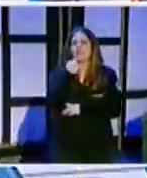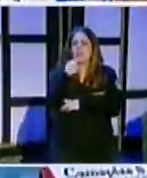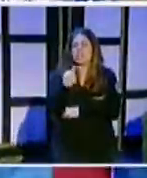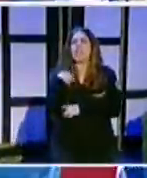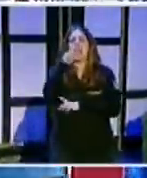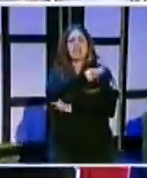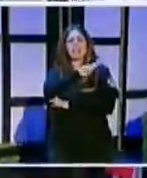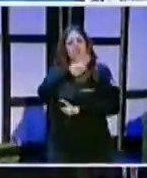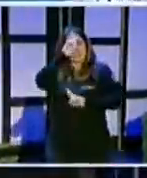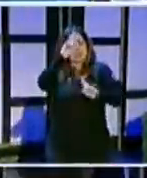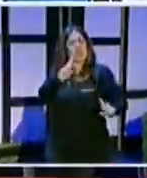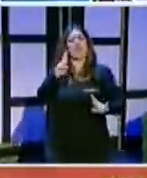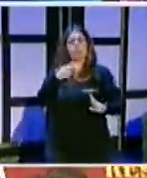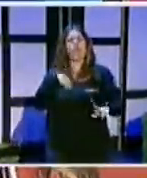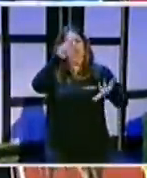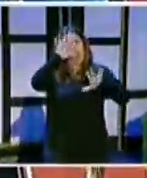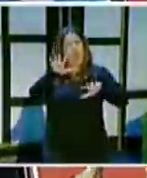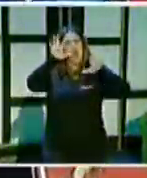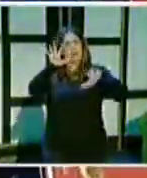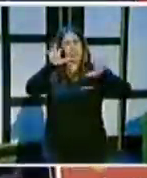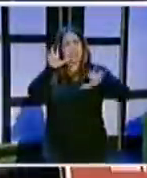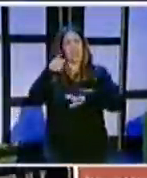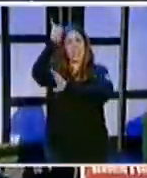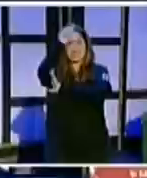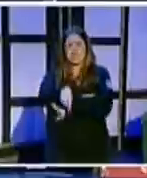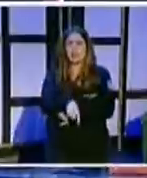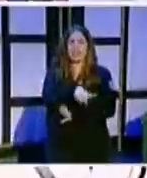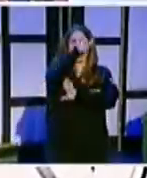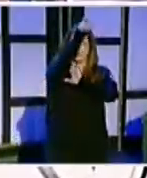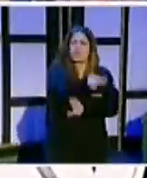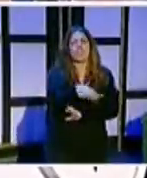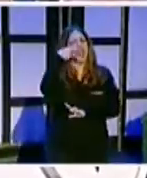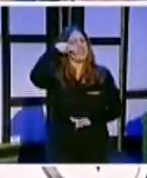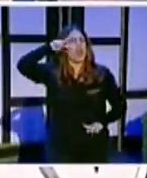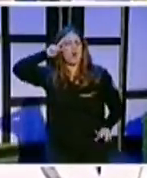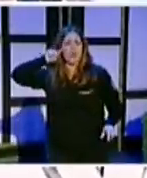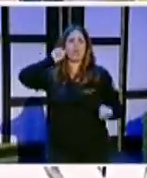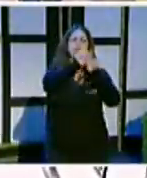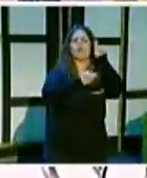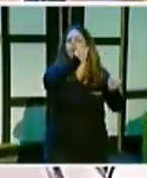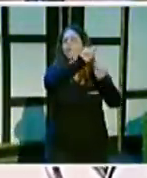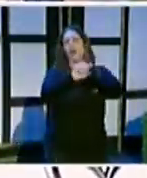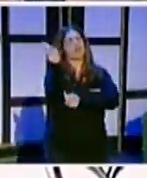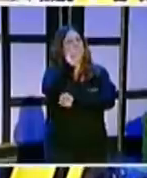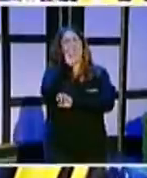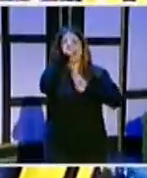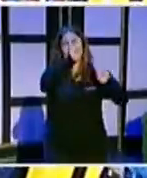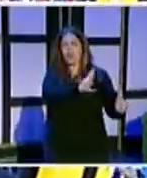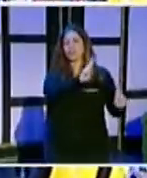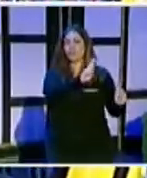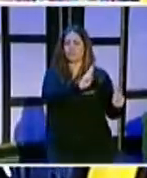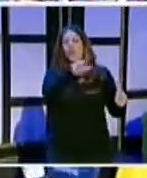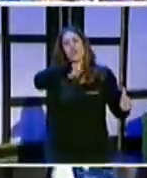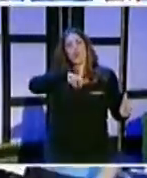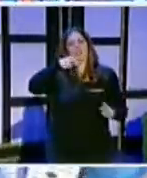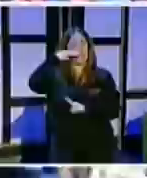respetar aprendí. Ya no machacar a nuestro Dark Queen. Nuestro Dark Queen